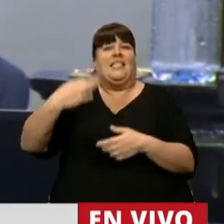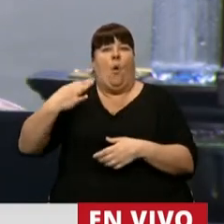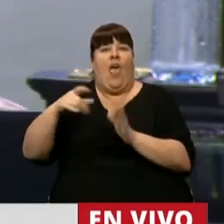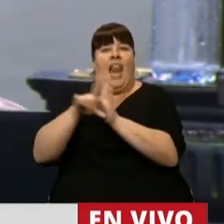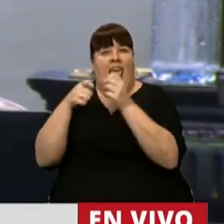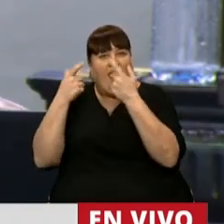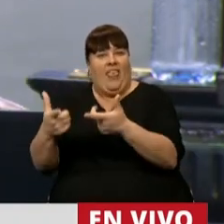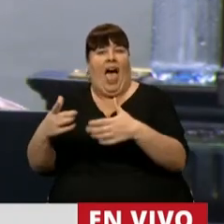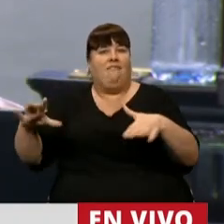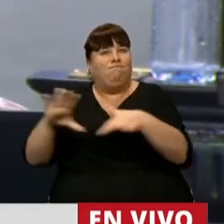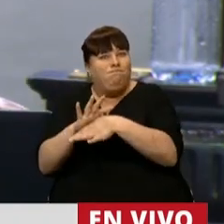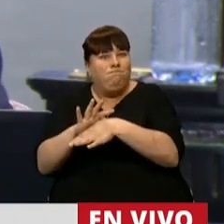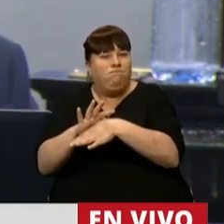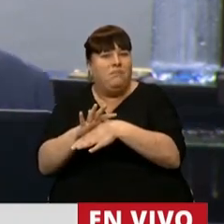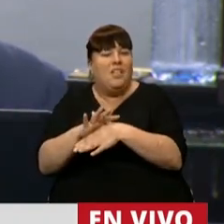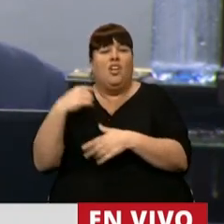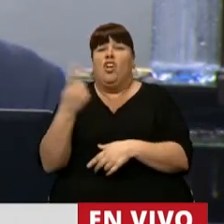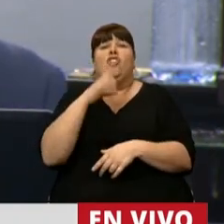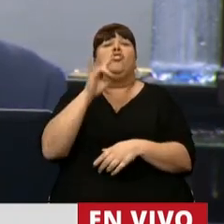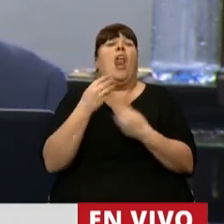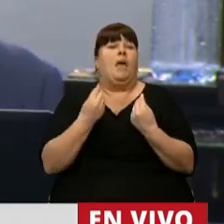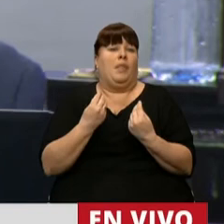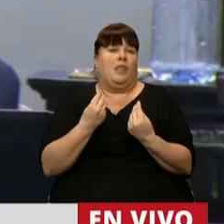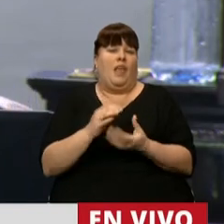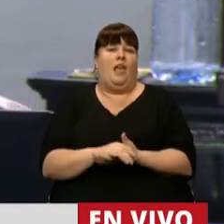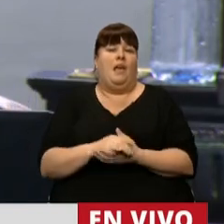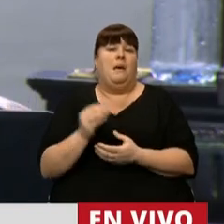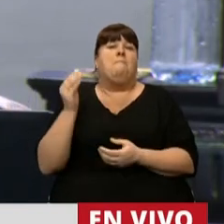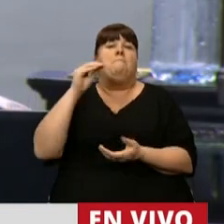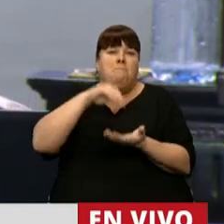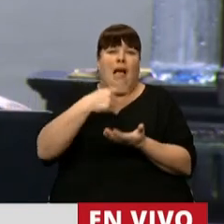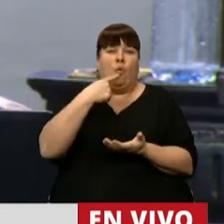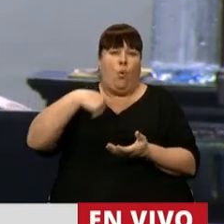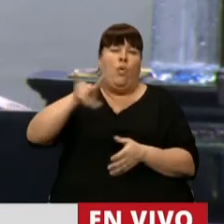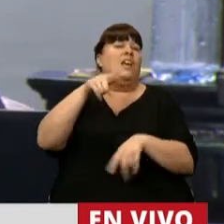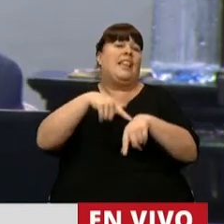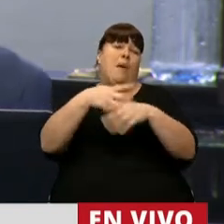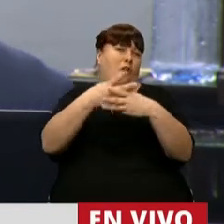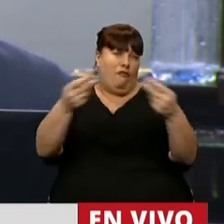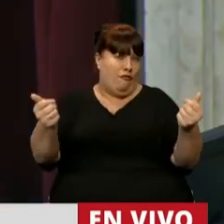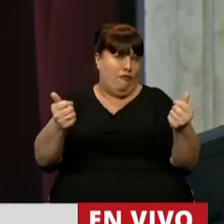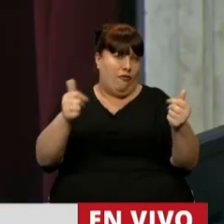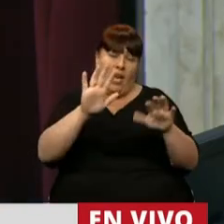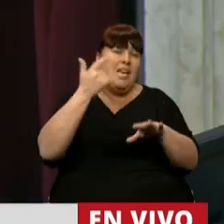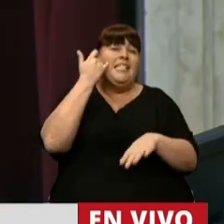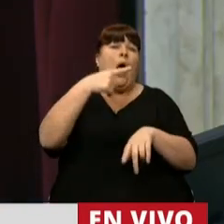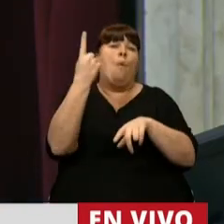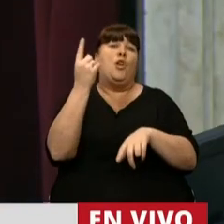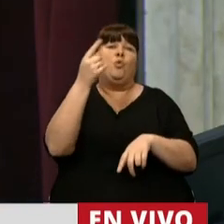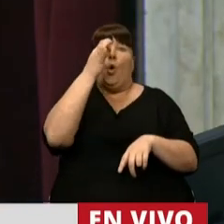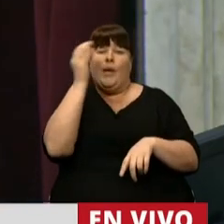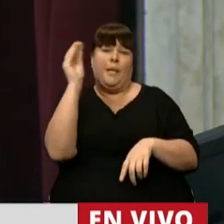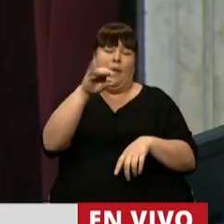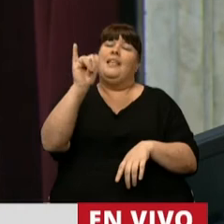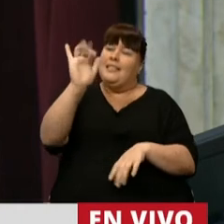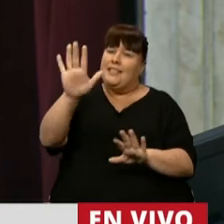jurídica, en lugar de darle certeza, lo único que hemos hecho es agregarle incertidumbre. Diputado, cumplió su tiempo. Mire, lleva un minuto